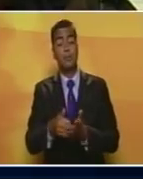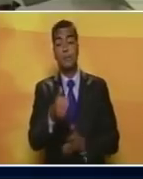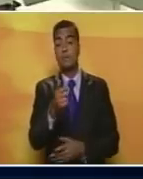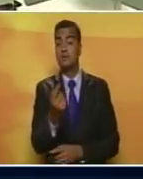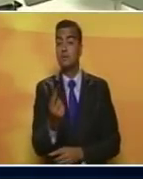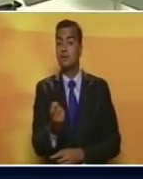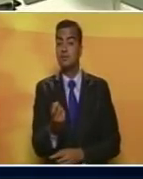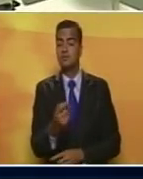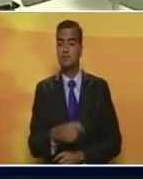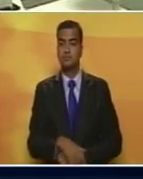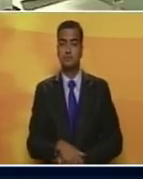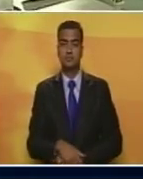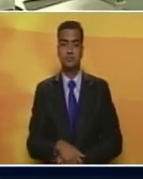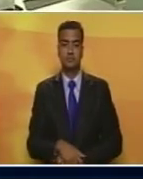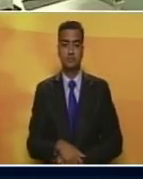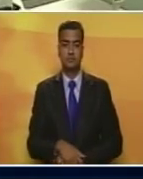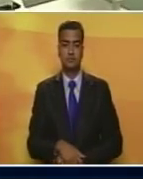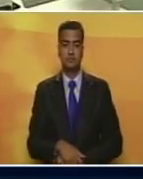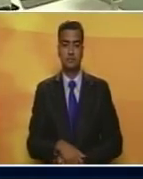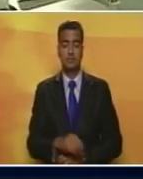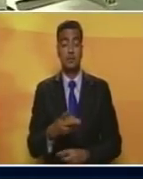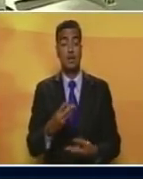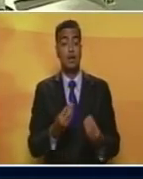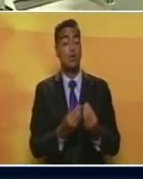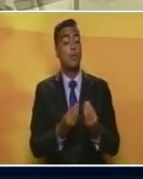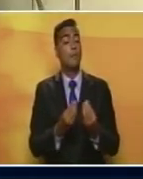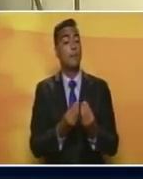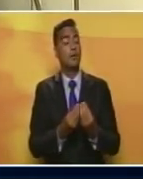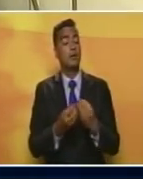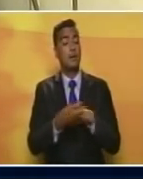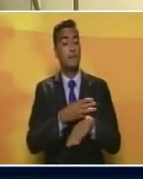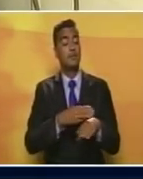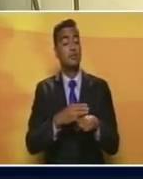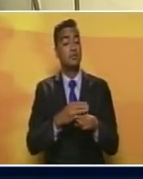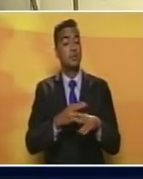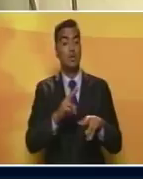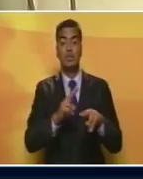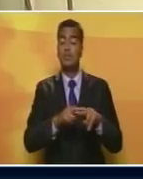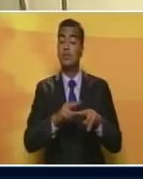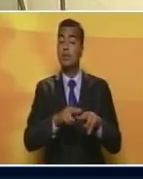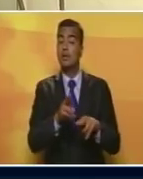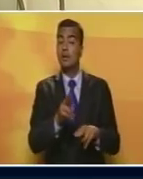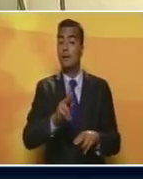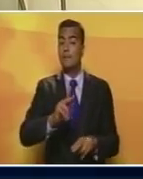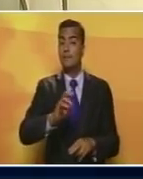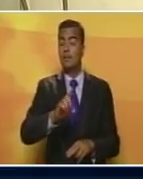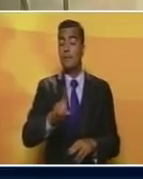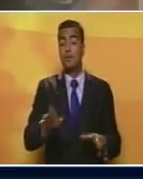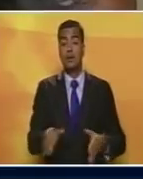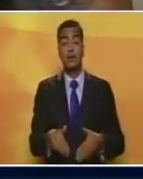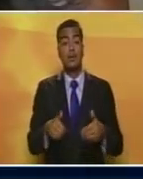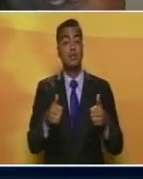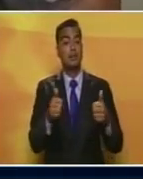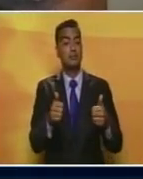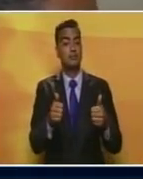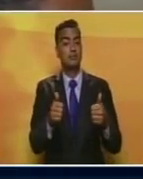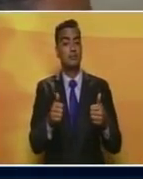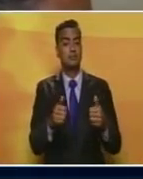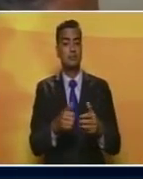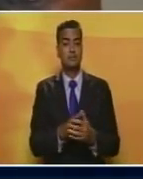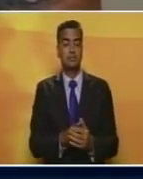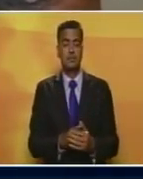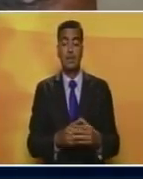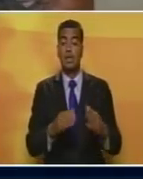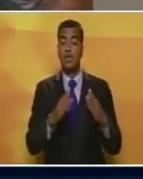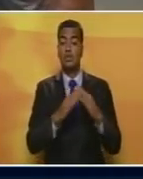susceptible, caigan en el mundo de las drogas. Hemos enfocado prioritariamente la atención